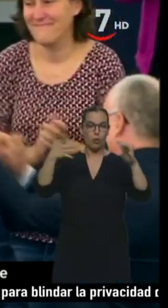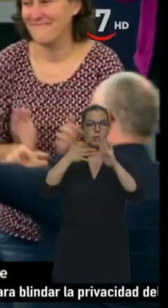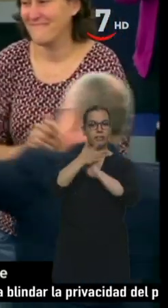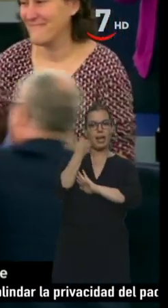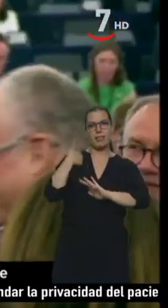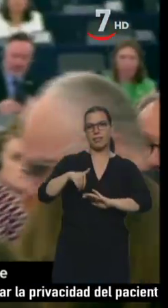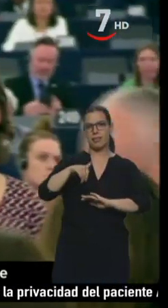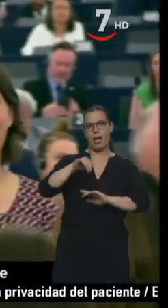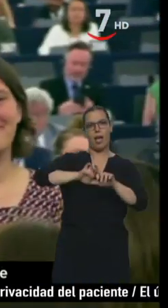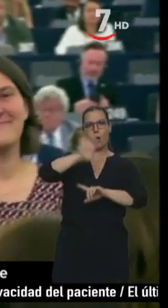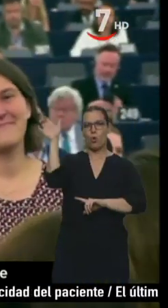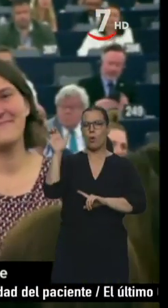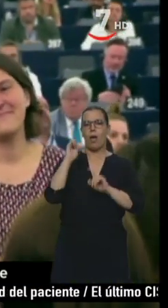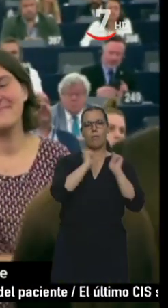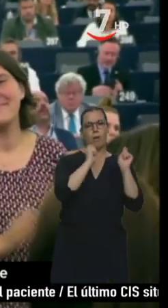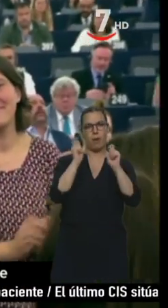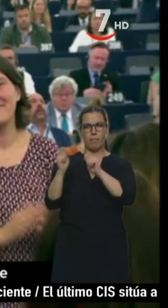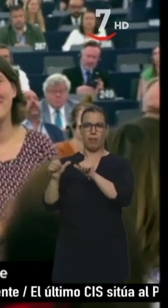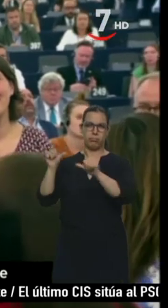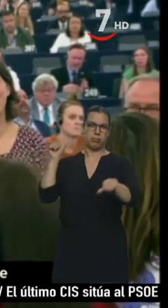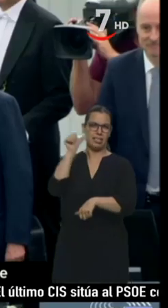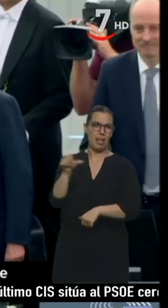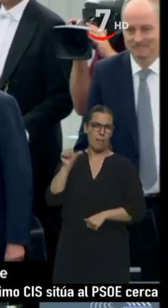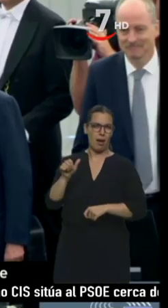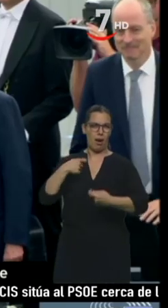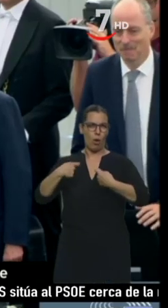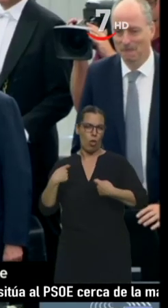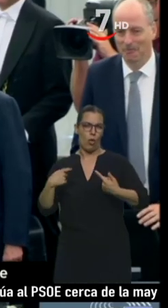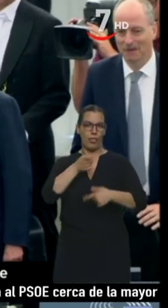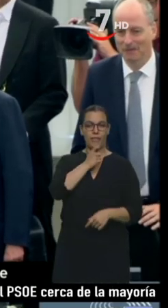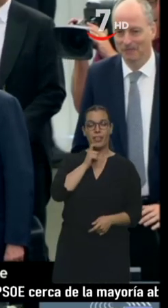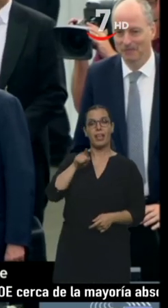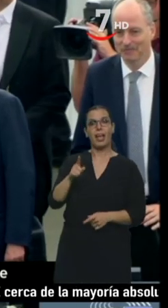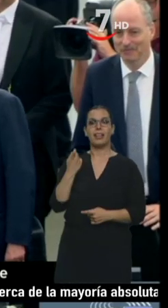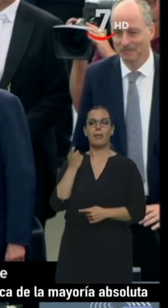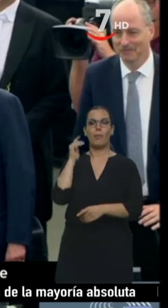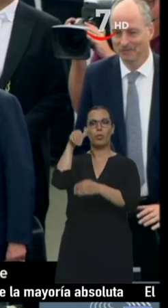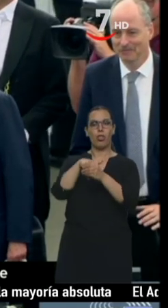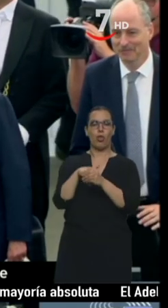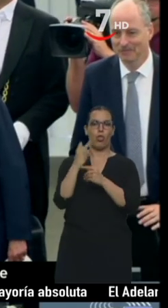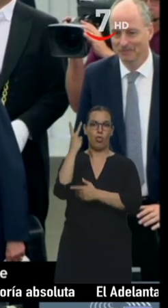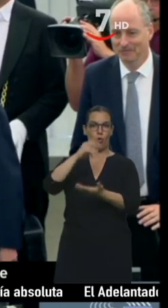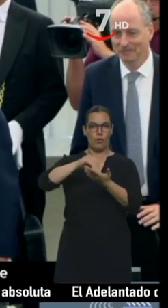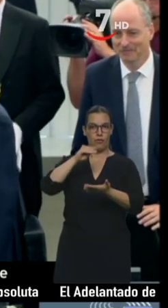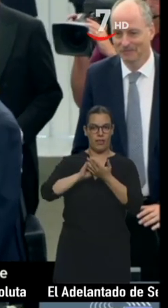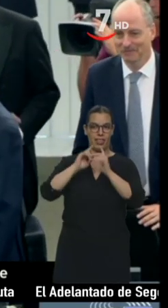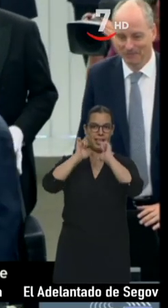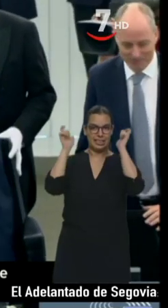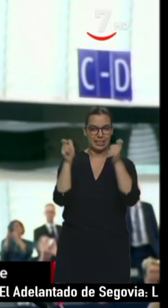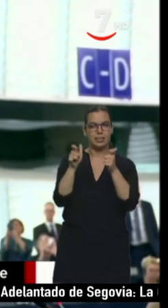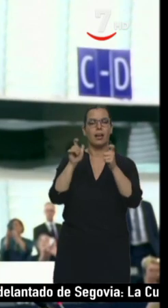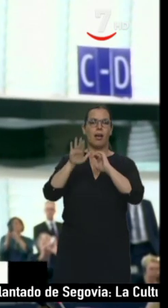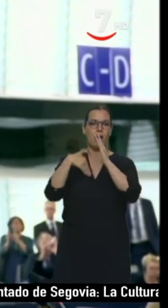nombramientos comunitarios tras semanas de difíciles negociaciones. El socialista ha necesitado dos votaciones en el Pleno de Estrasburgo para ser